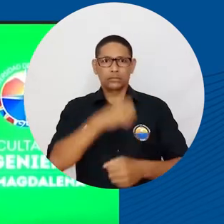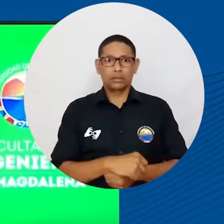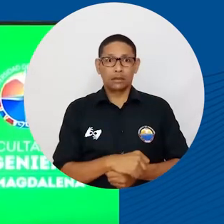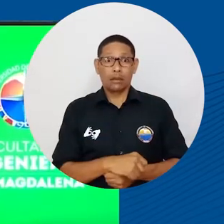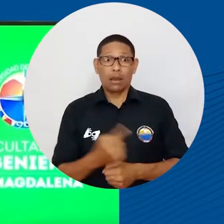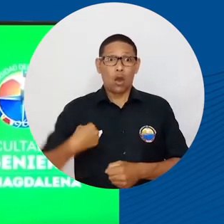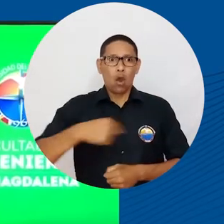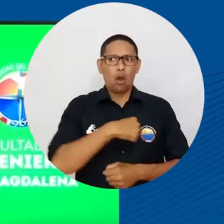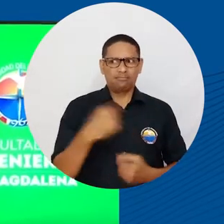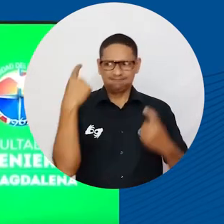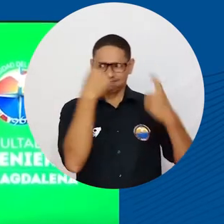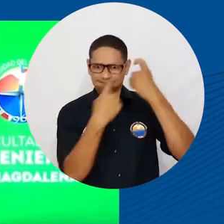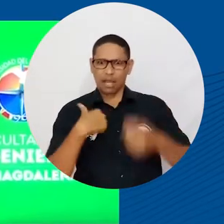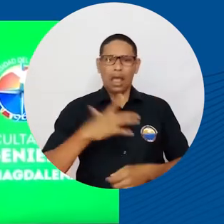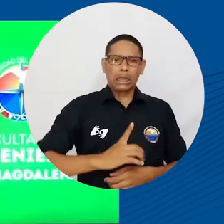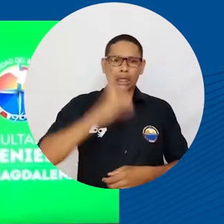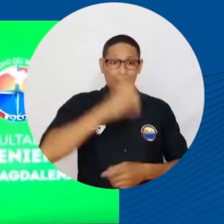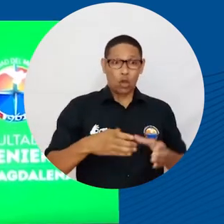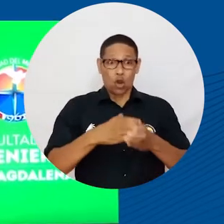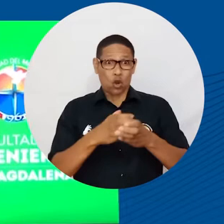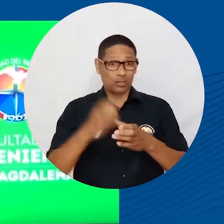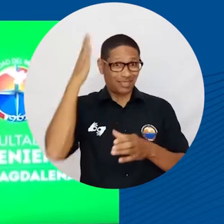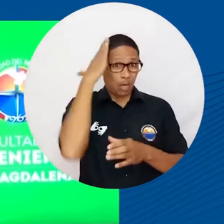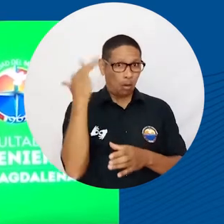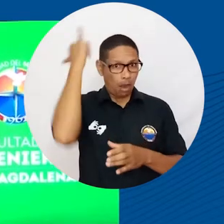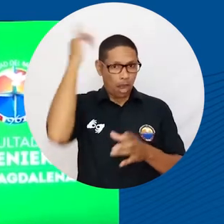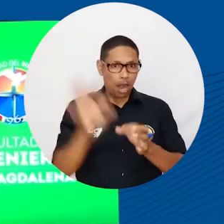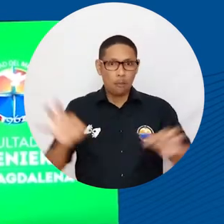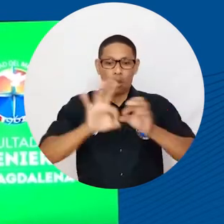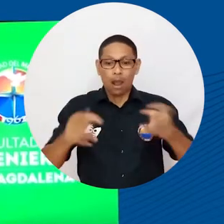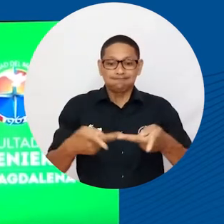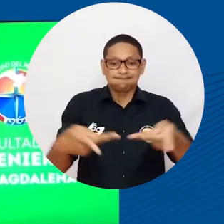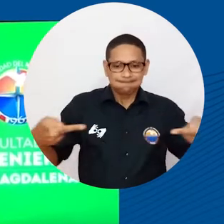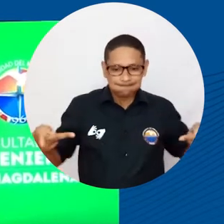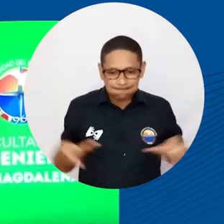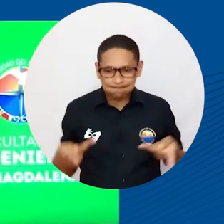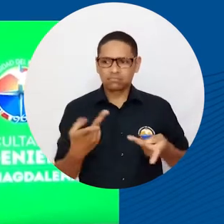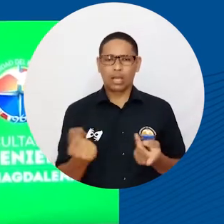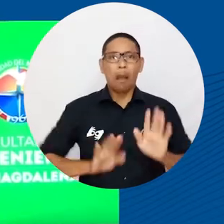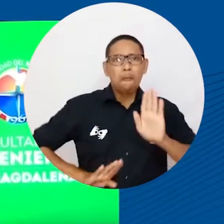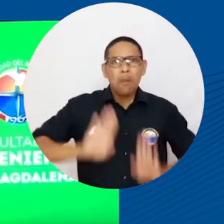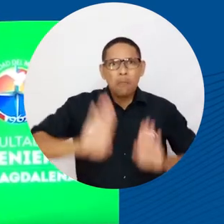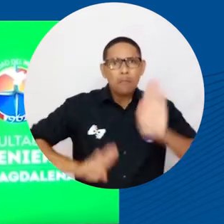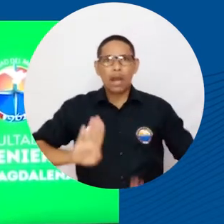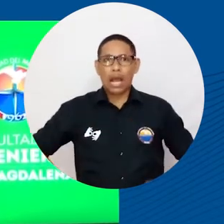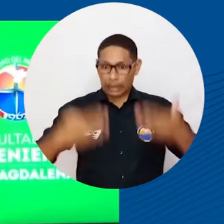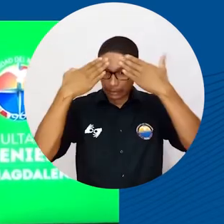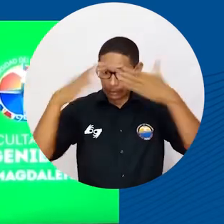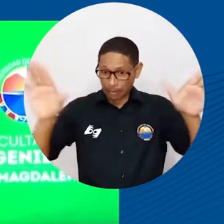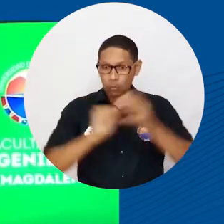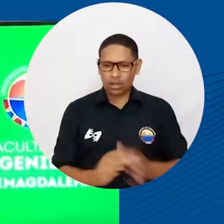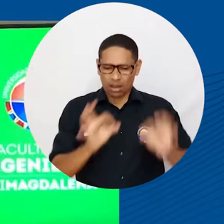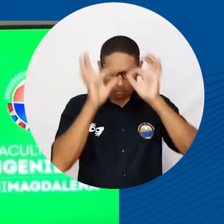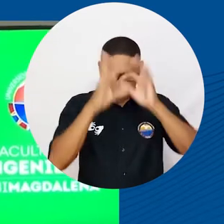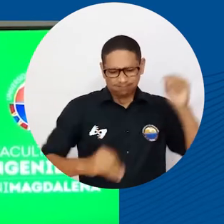con base en las decisiones y reflexiones del Consejo Académico, generar espacios deliberativos, participativos, democráticos y